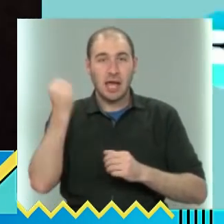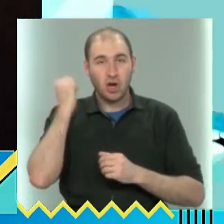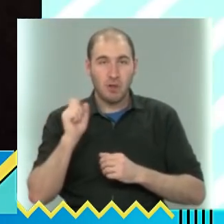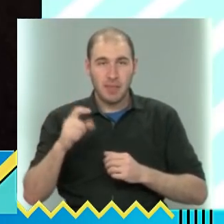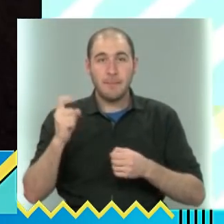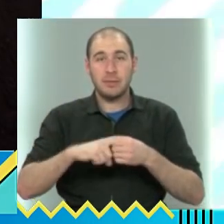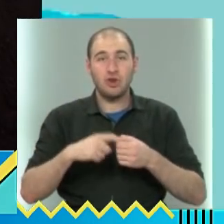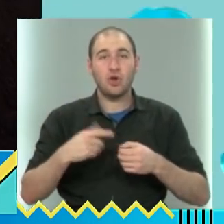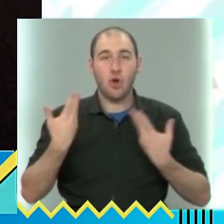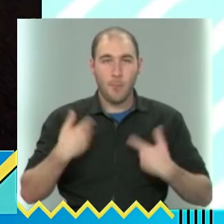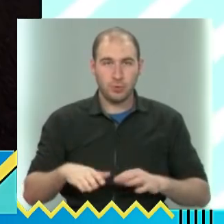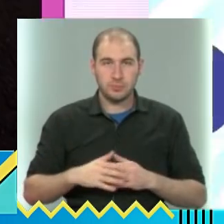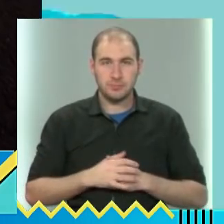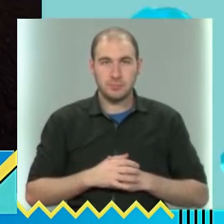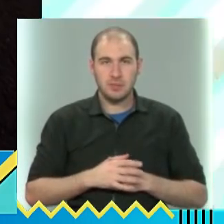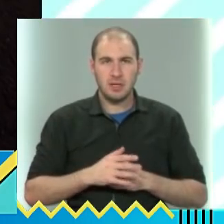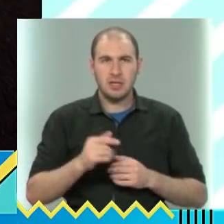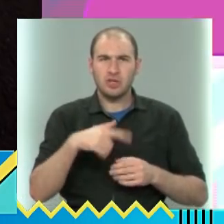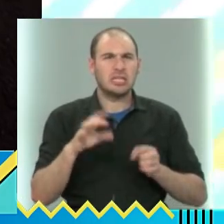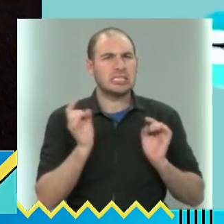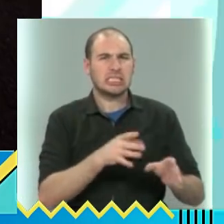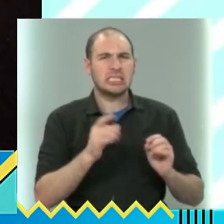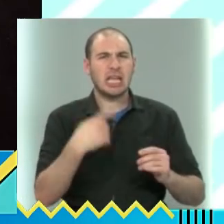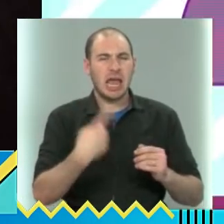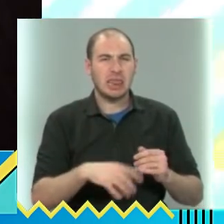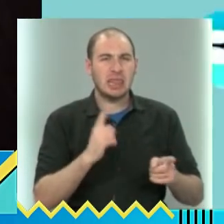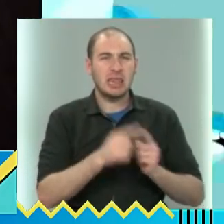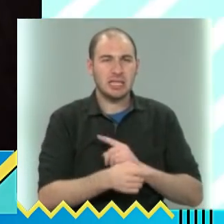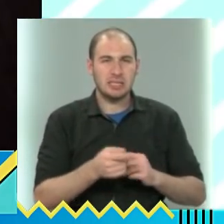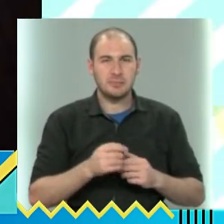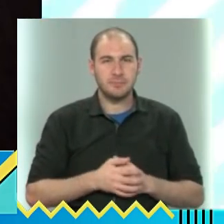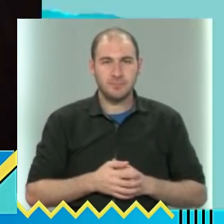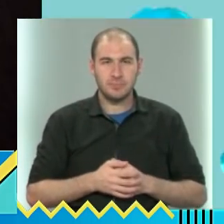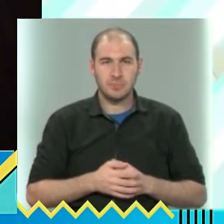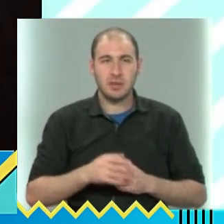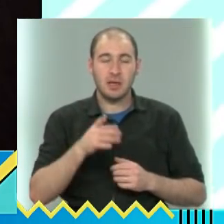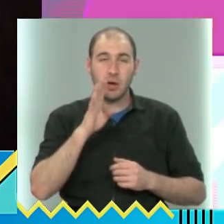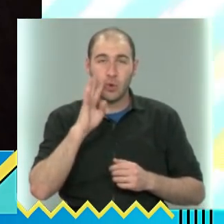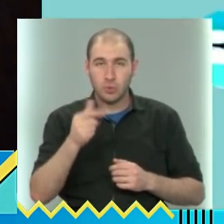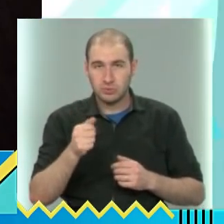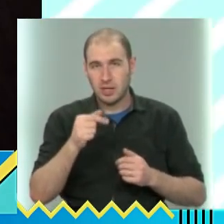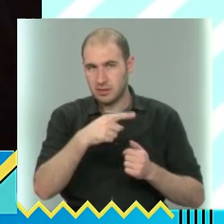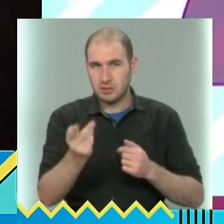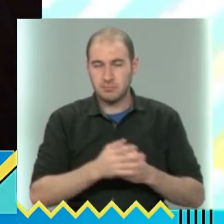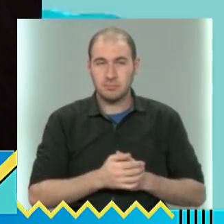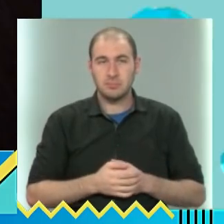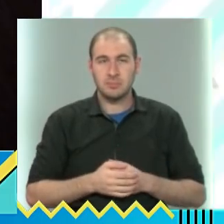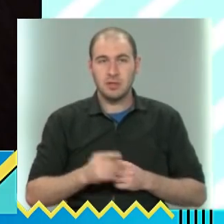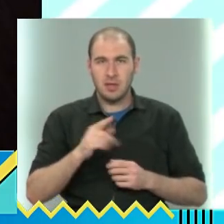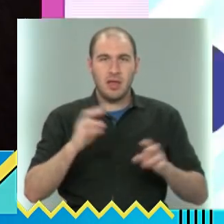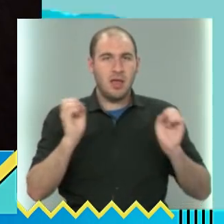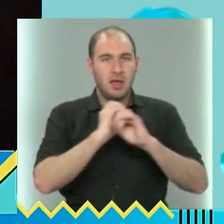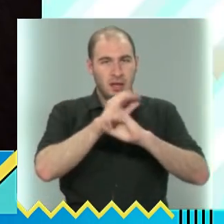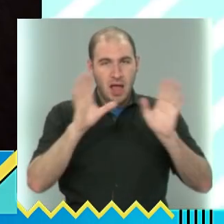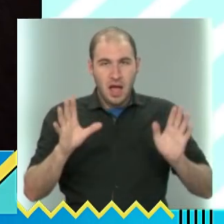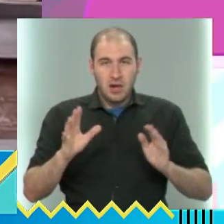en los petróleos convencionales. ¿Y quiénes son los que critican mucho esto, directa o indirectamente? La OPEP y Rusia. Eso clarísimamente está bien